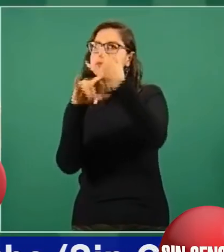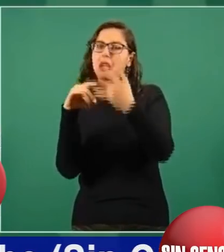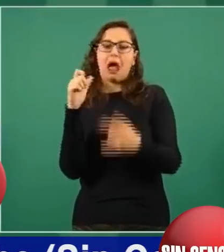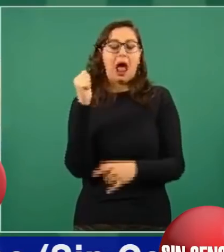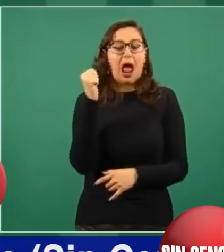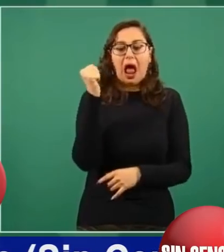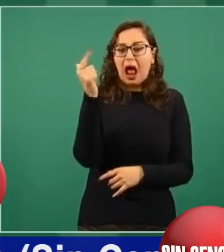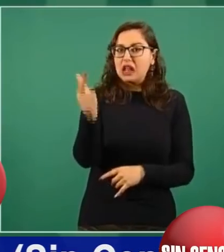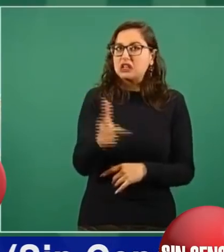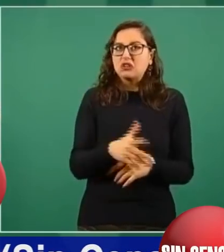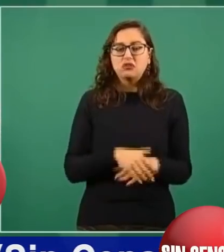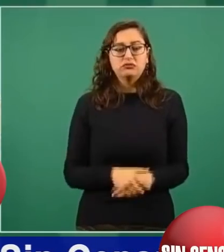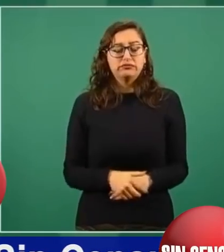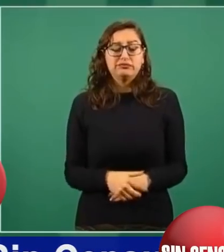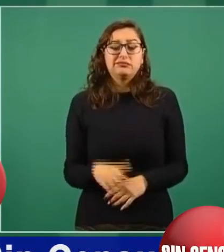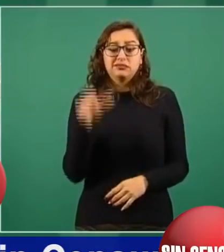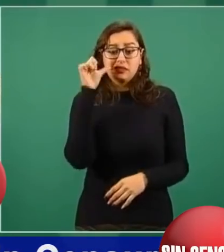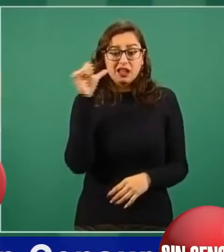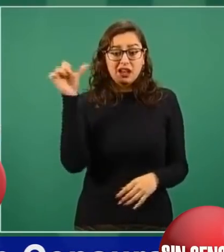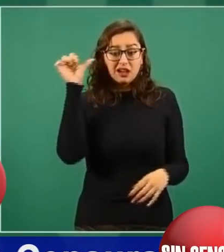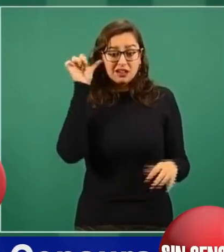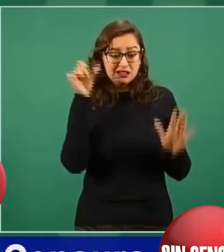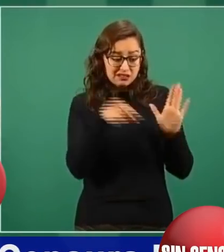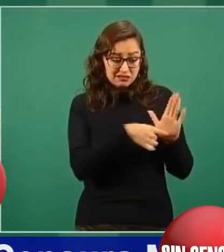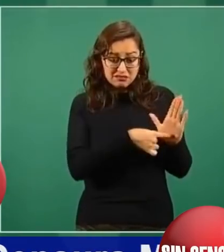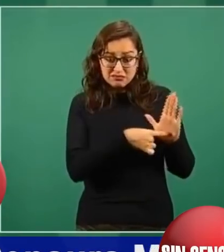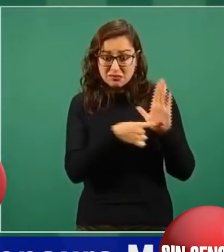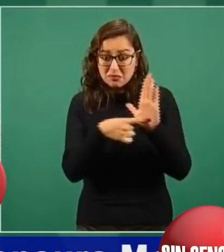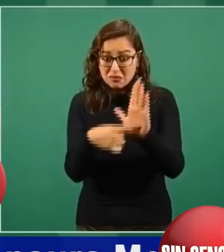se demostró que pueden